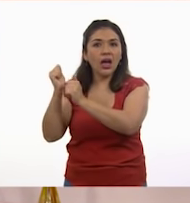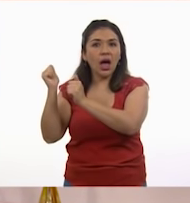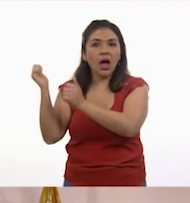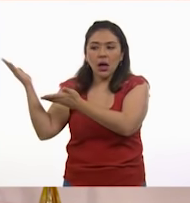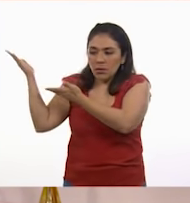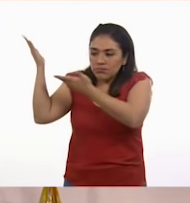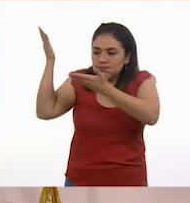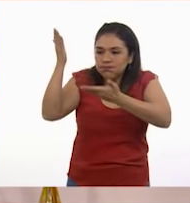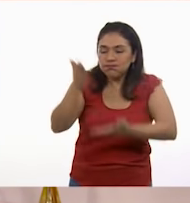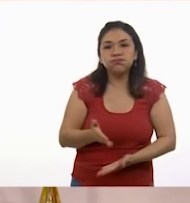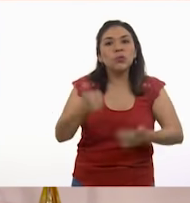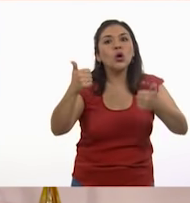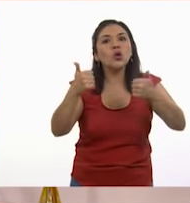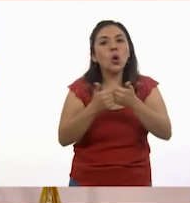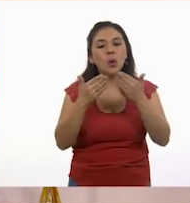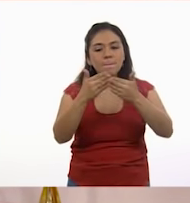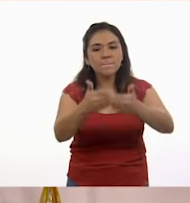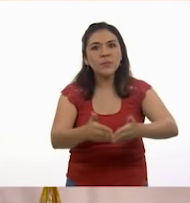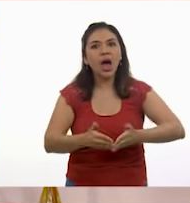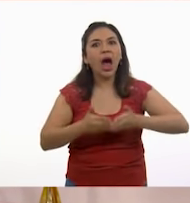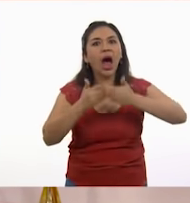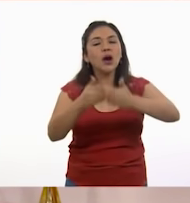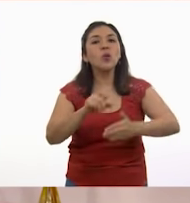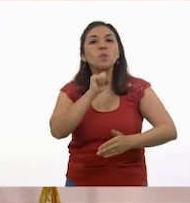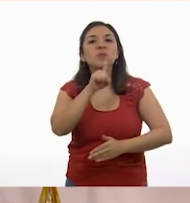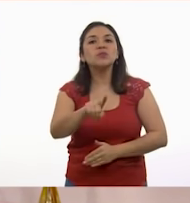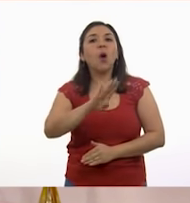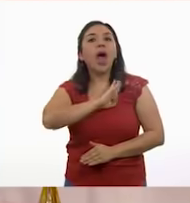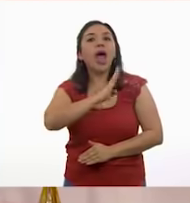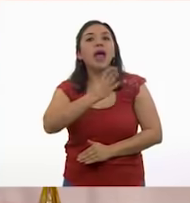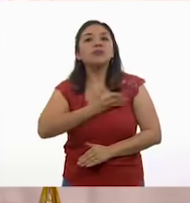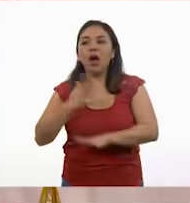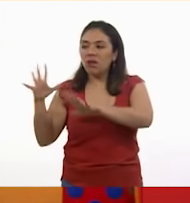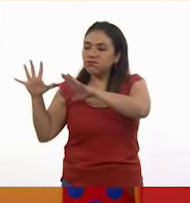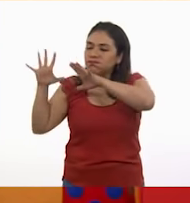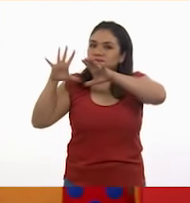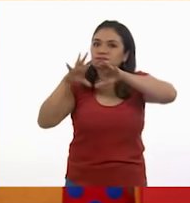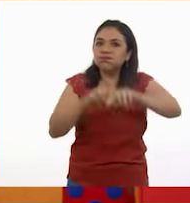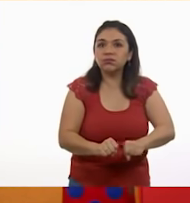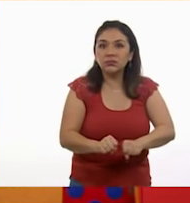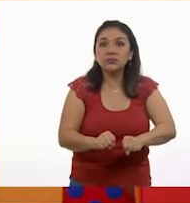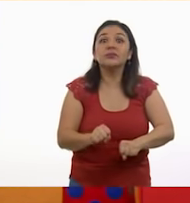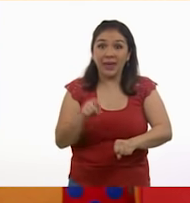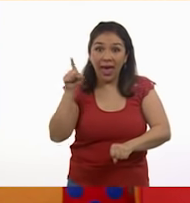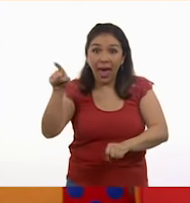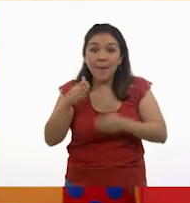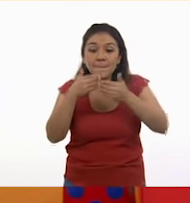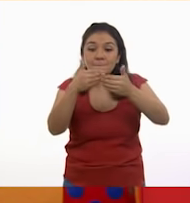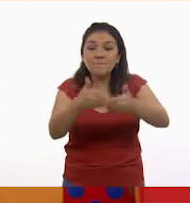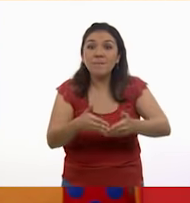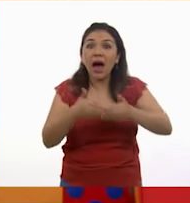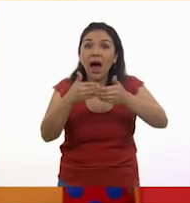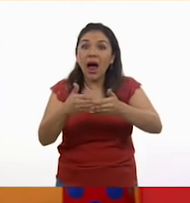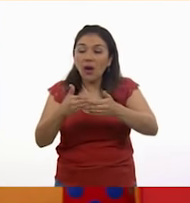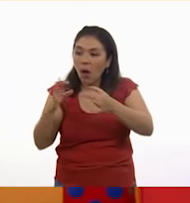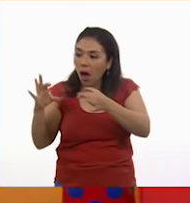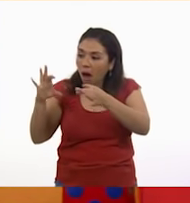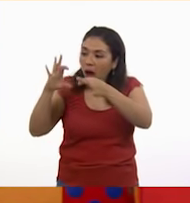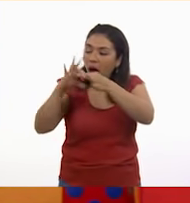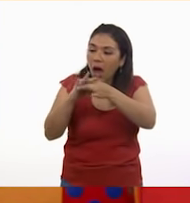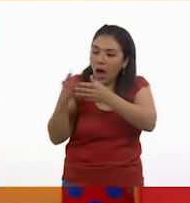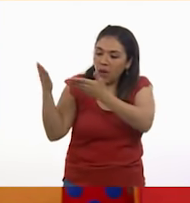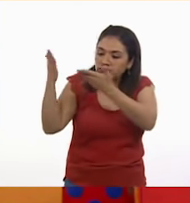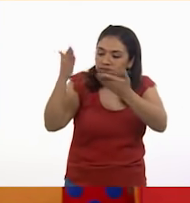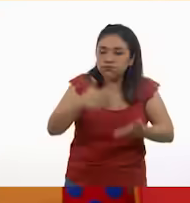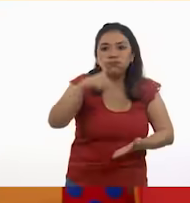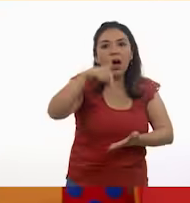colonizadores y los barcos exactamente en los barcos ya tenemos un punto de conexión como llegaron aquí a